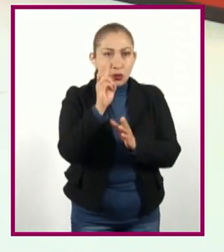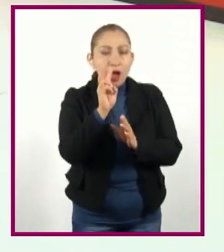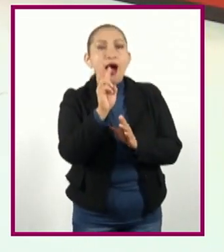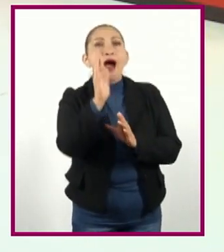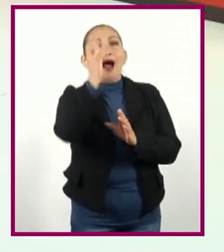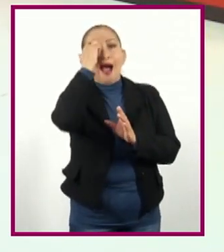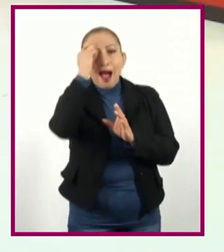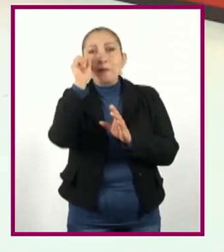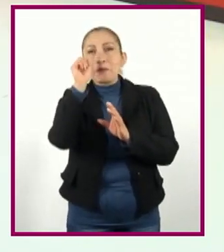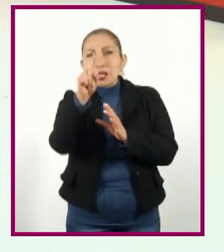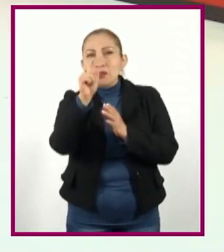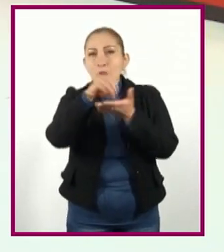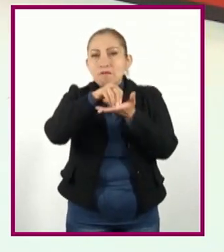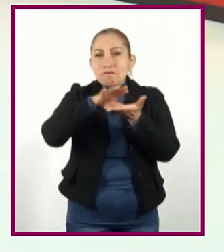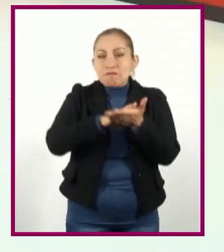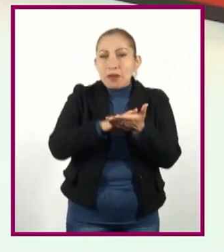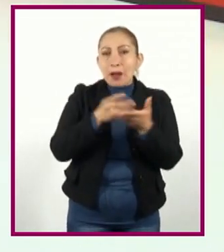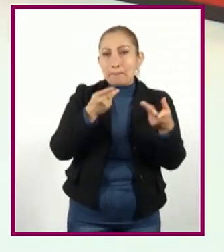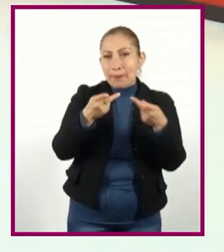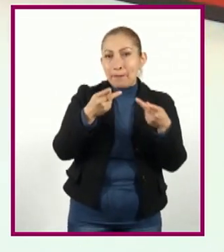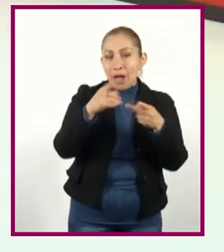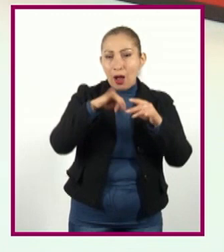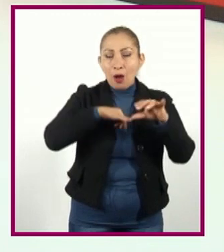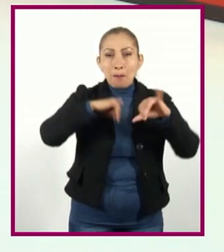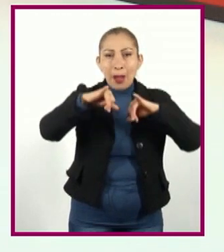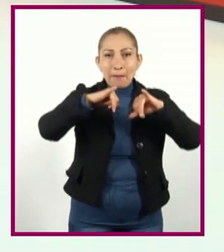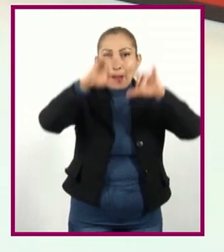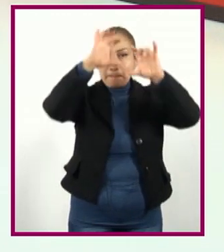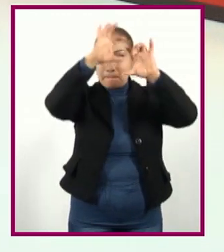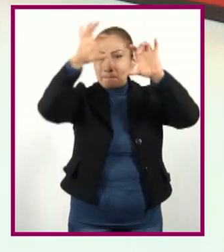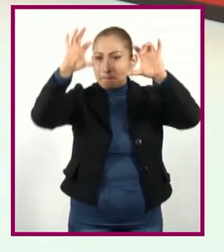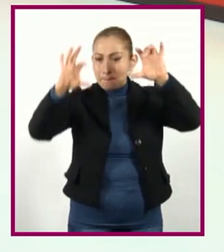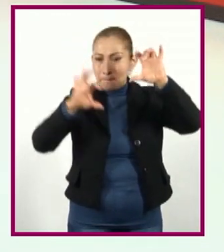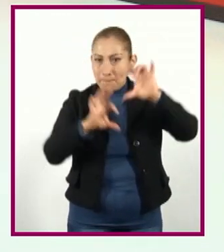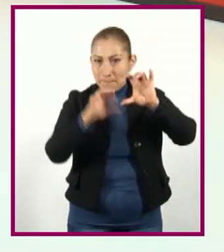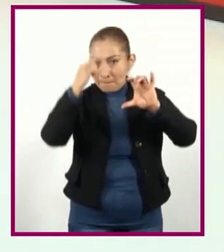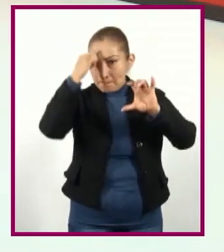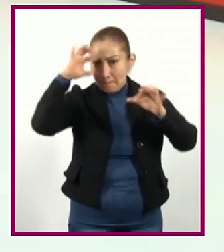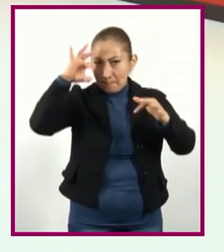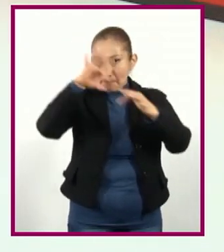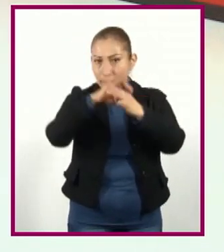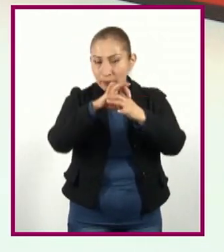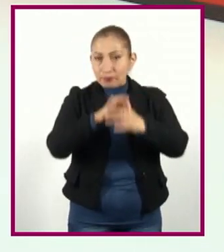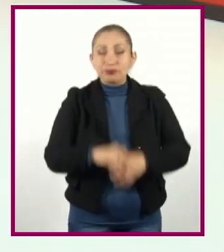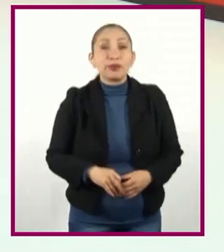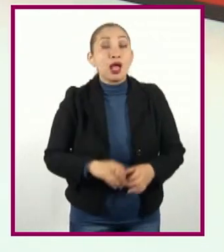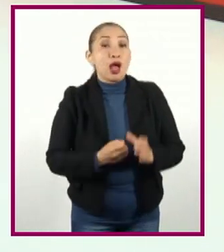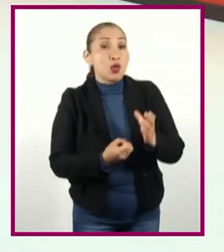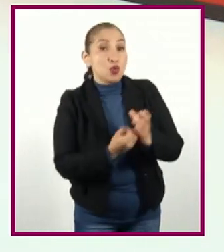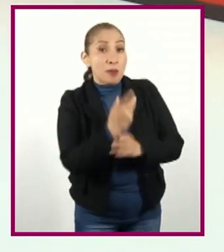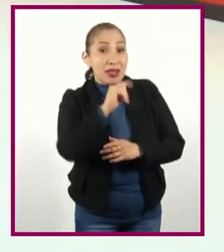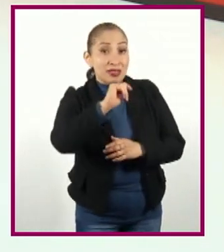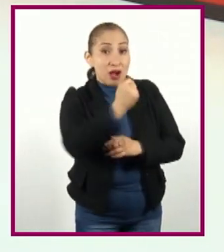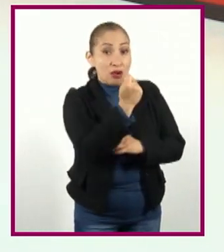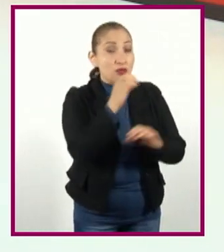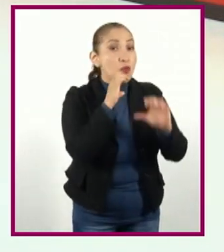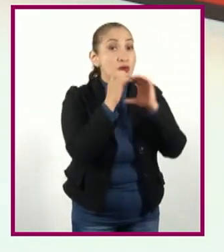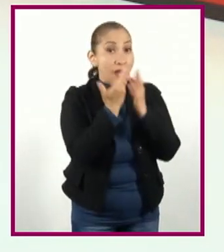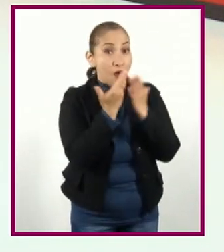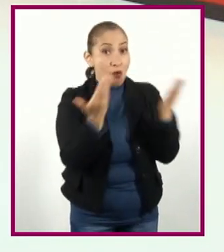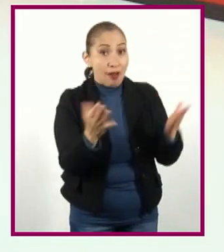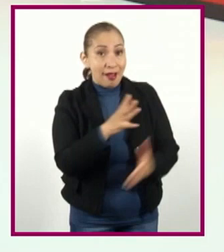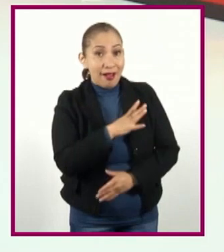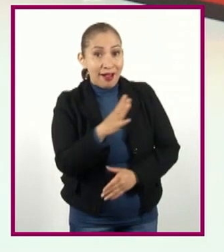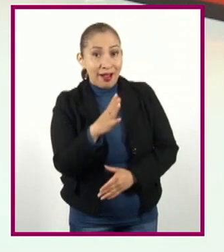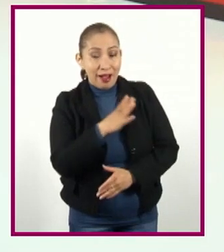recuperar esta información para que elaboren un mapa mental. Gracias a las nuevas tecnologías de comunicación, es